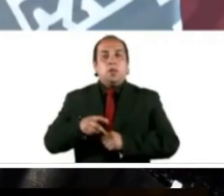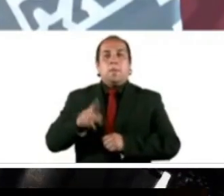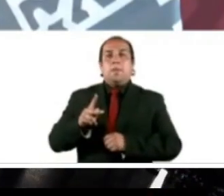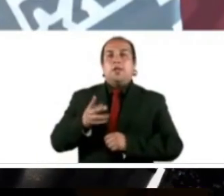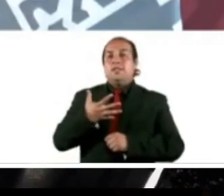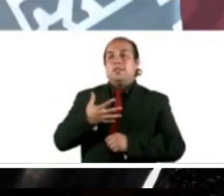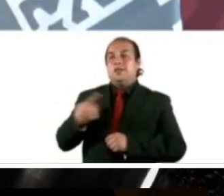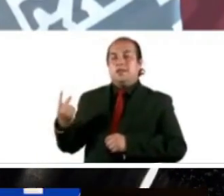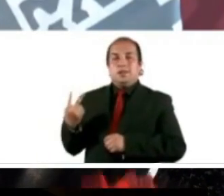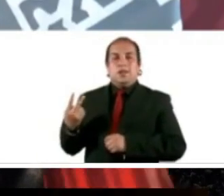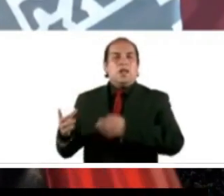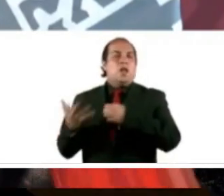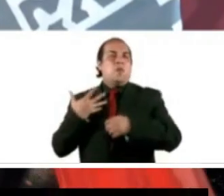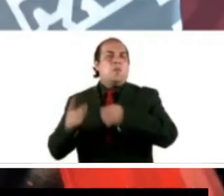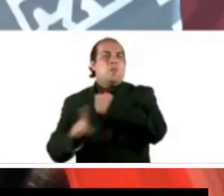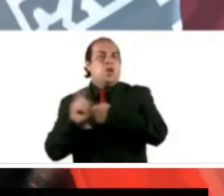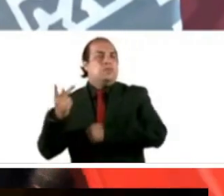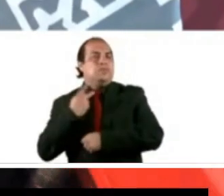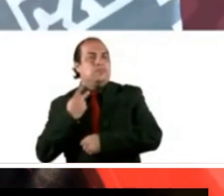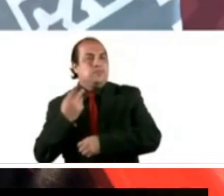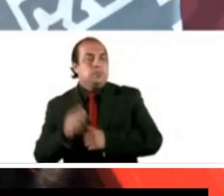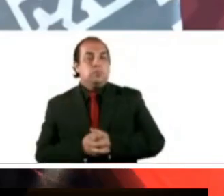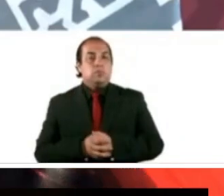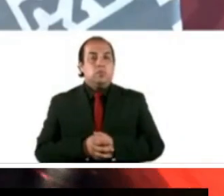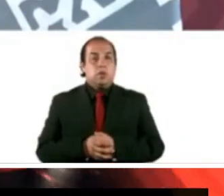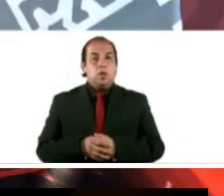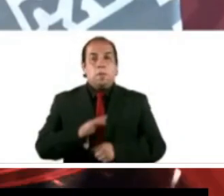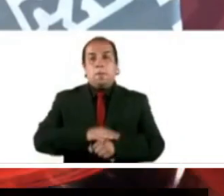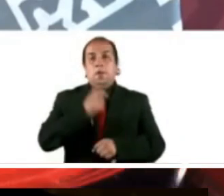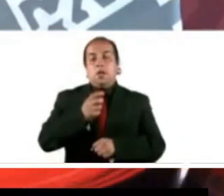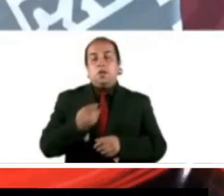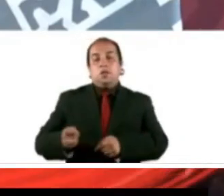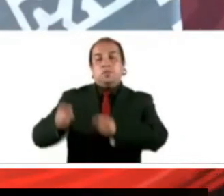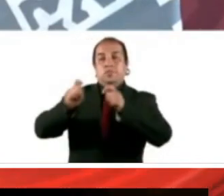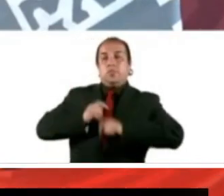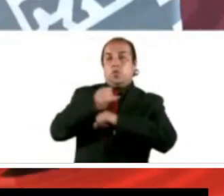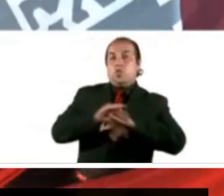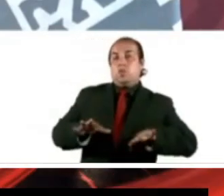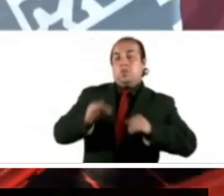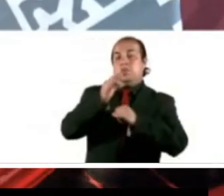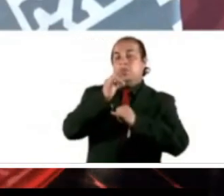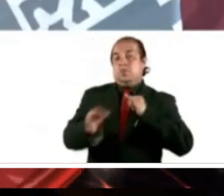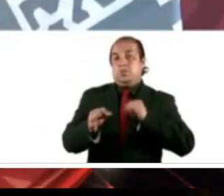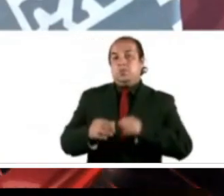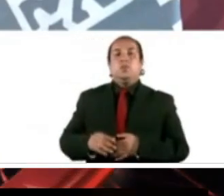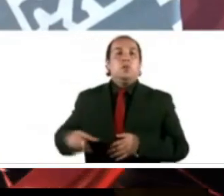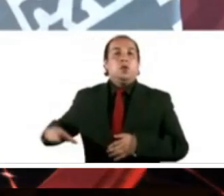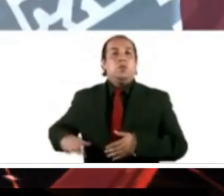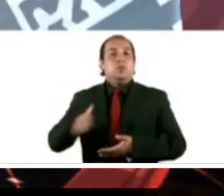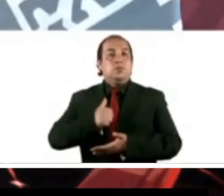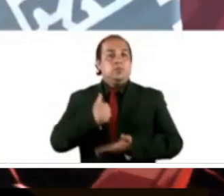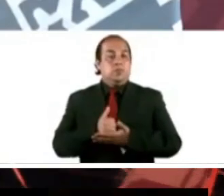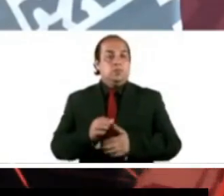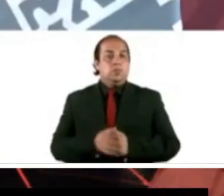Y por esa razón, desde que entregaron el último reporte, el gobierno de la ciudad,